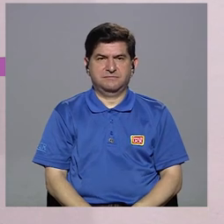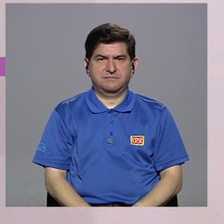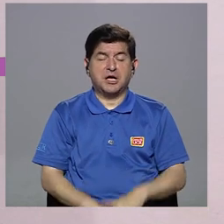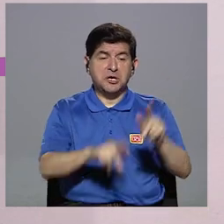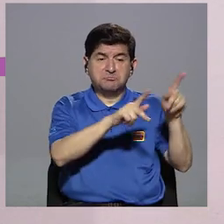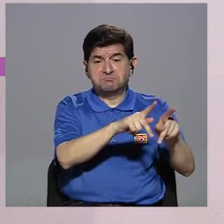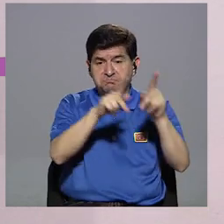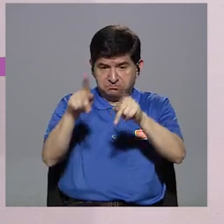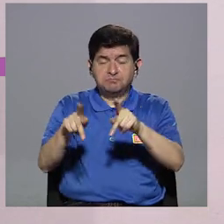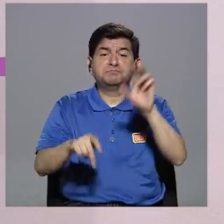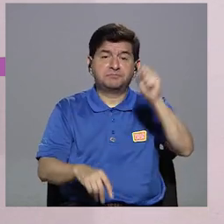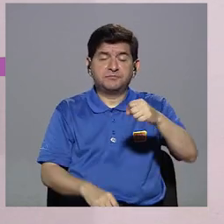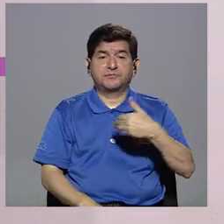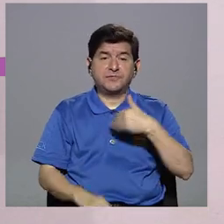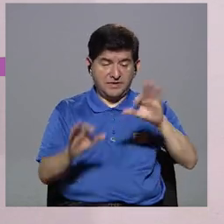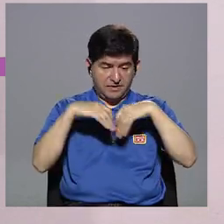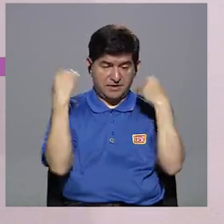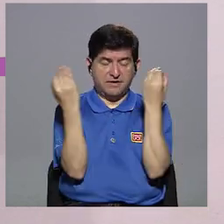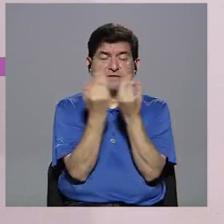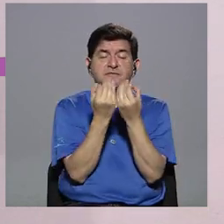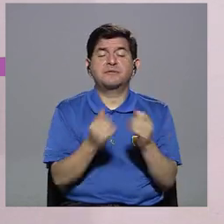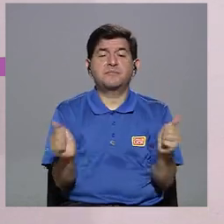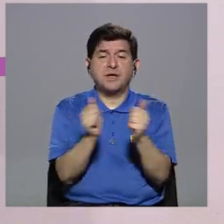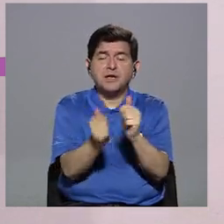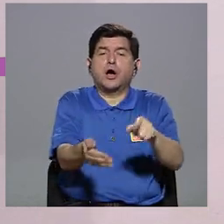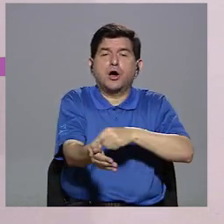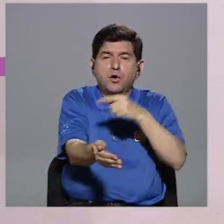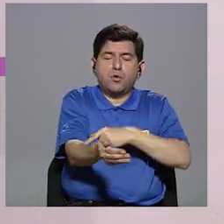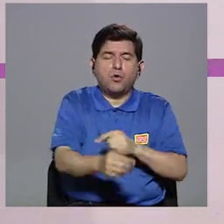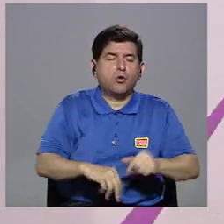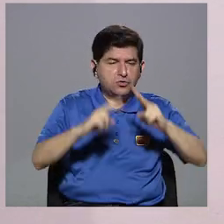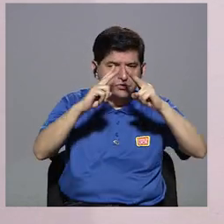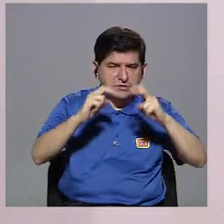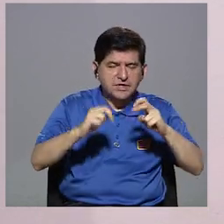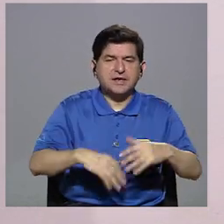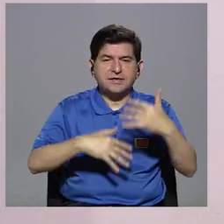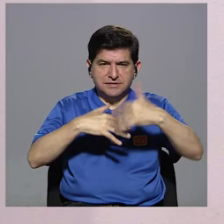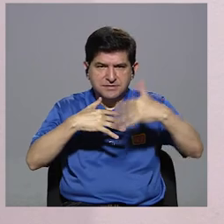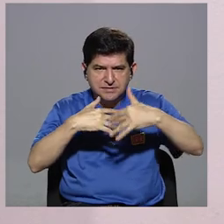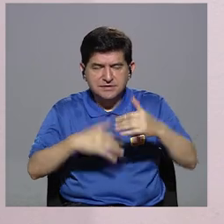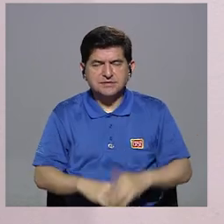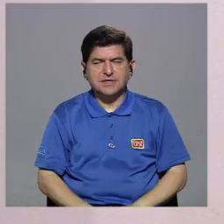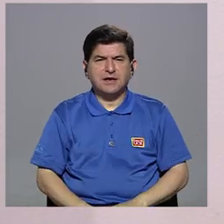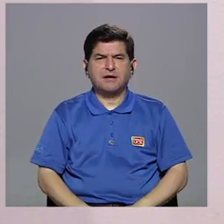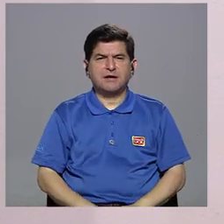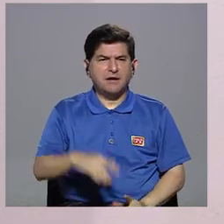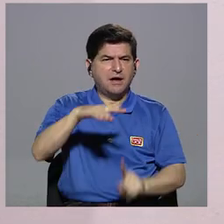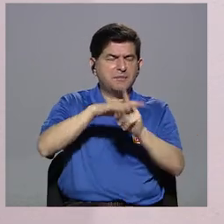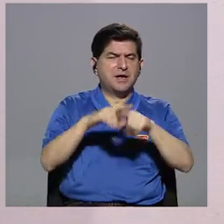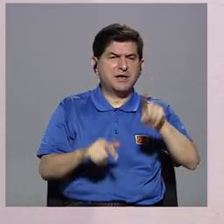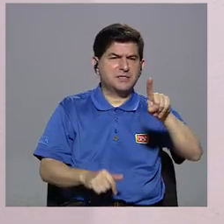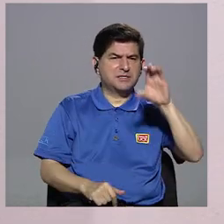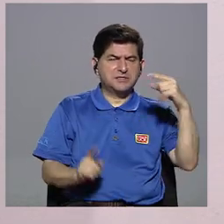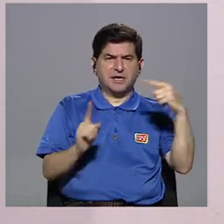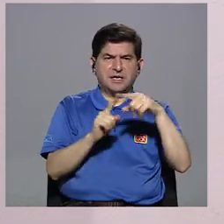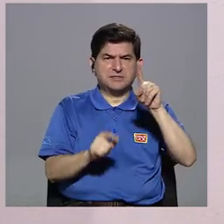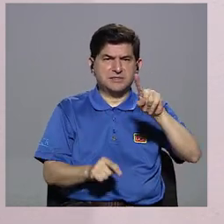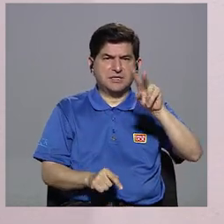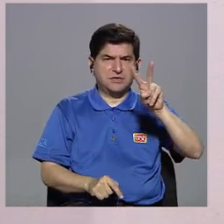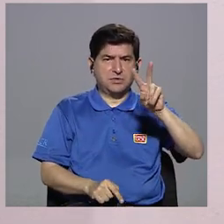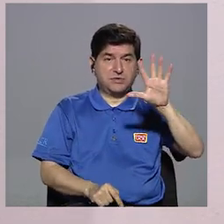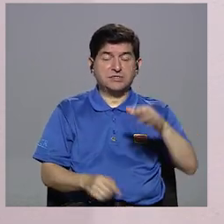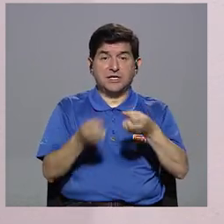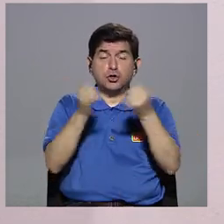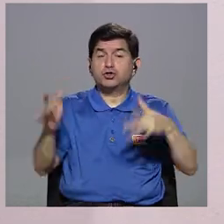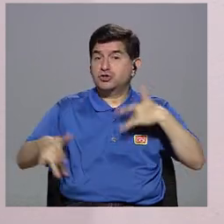muchas personas que tienen familia de diabéticos se chequean la que se me aparecen entre 100 y 125 todavía